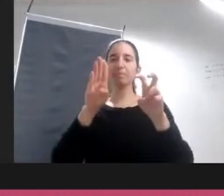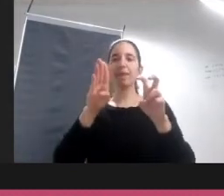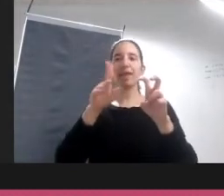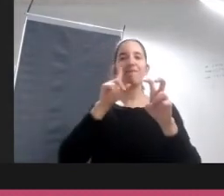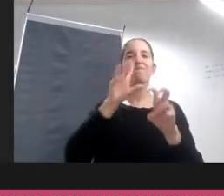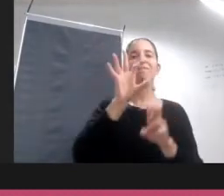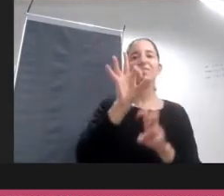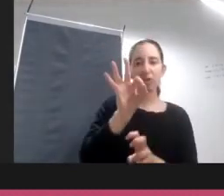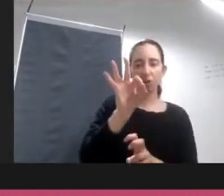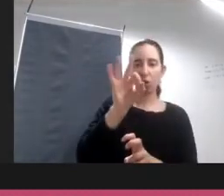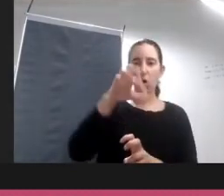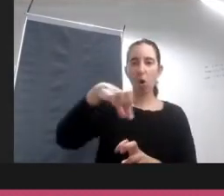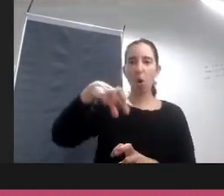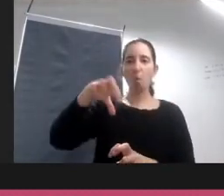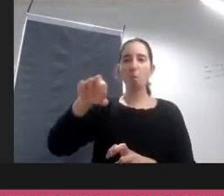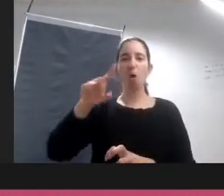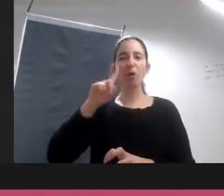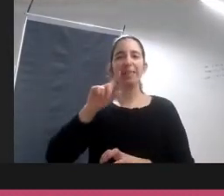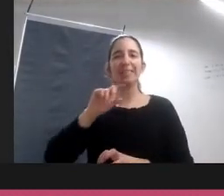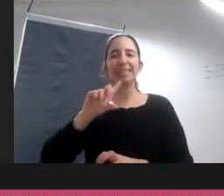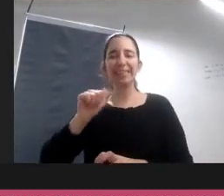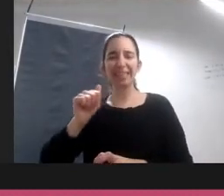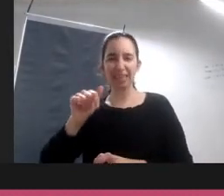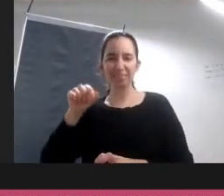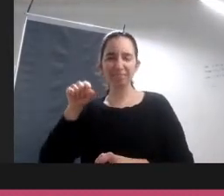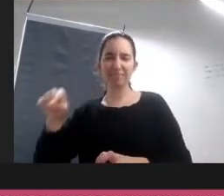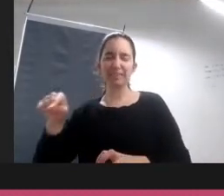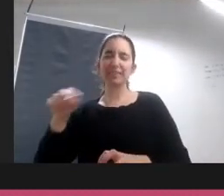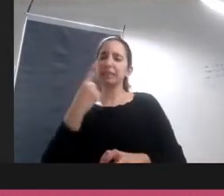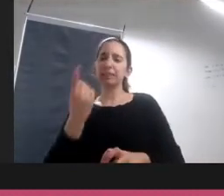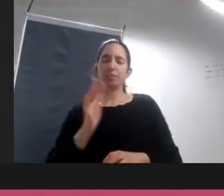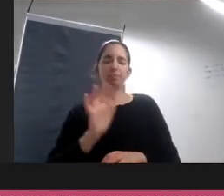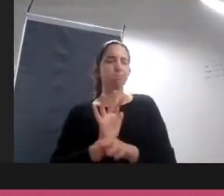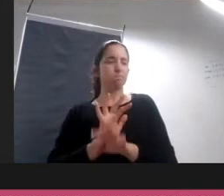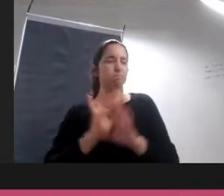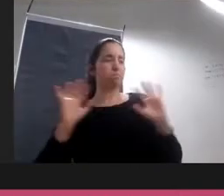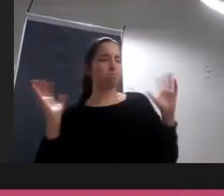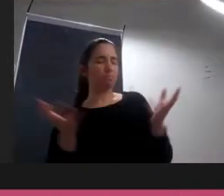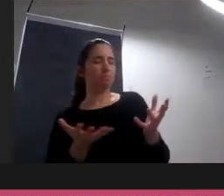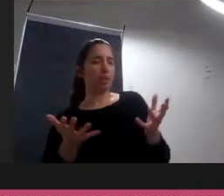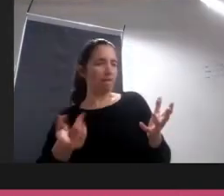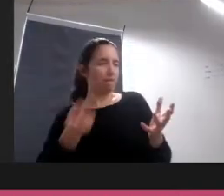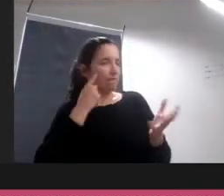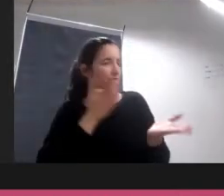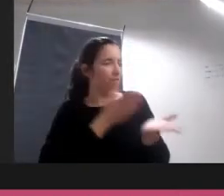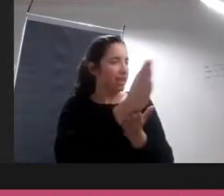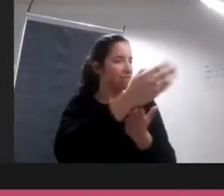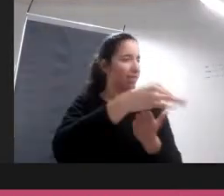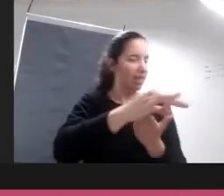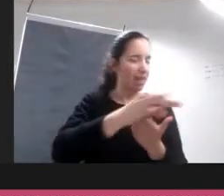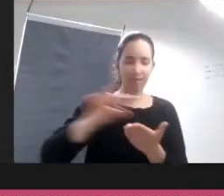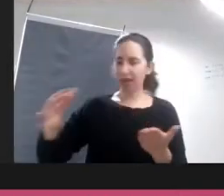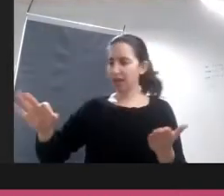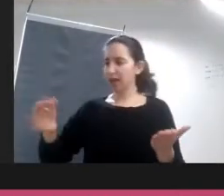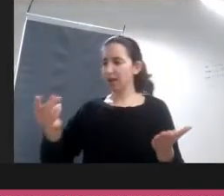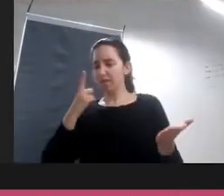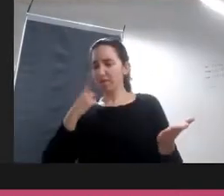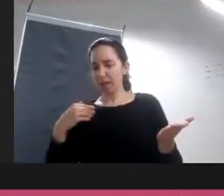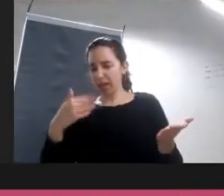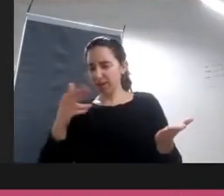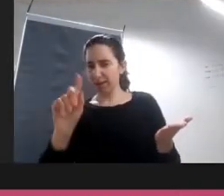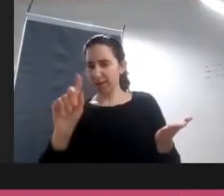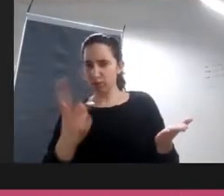esta modalidad de determinar quién tiene que vivir, quién no tiene que vivir. Ese es el biopoder para